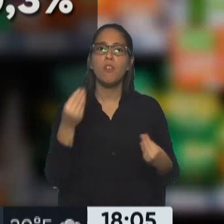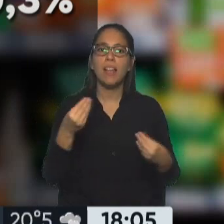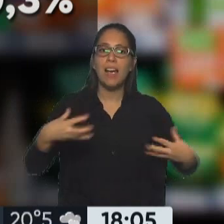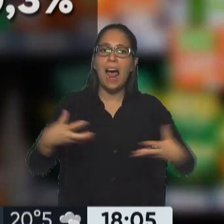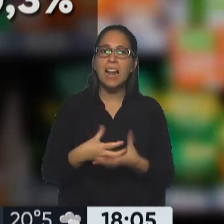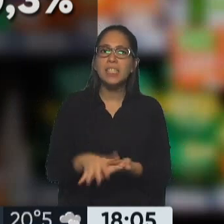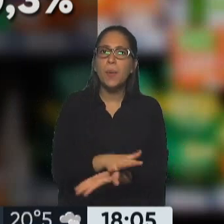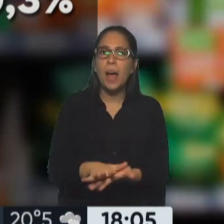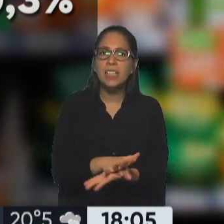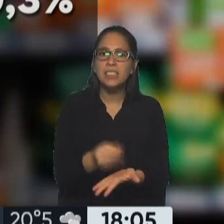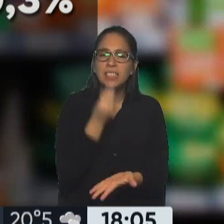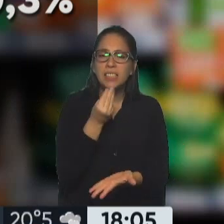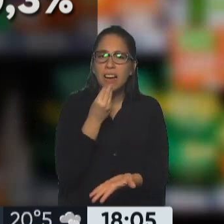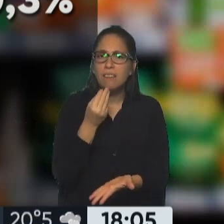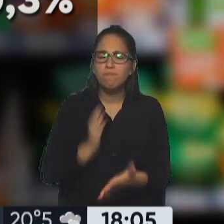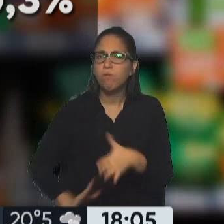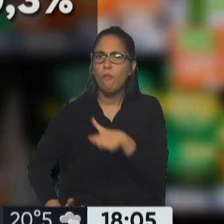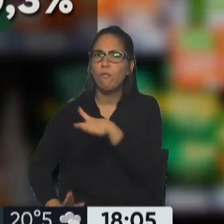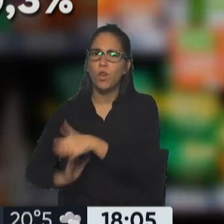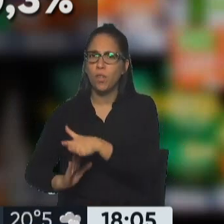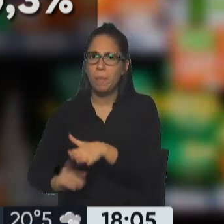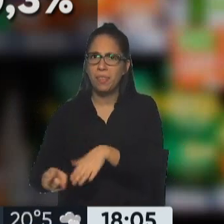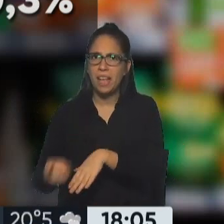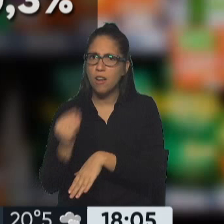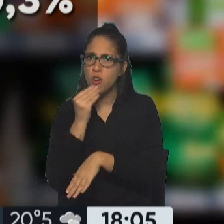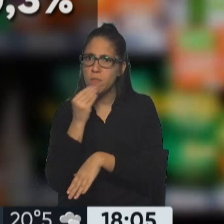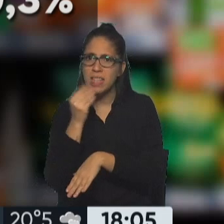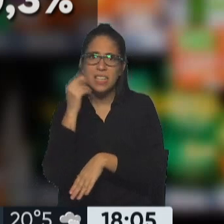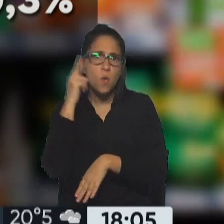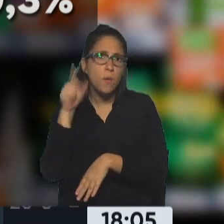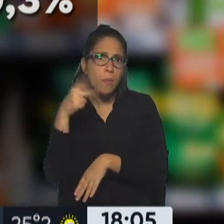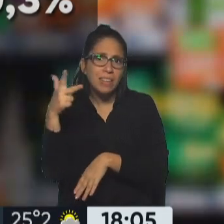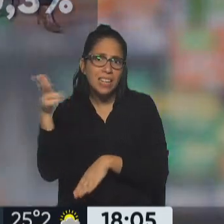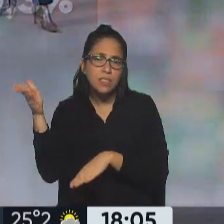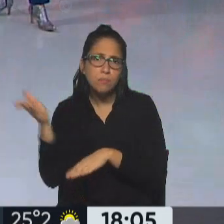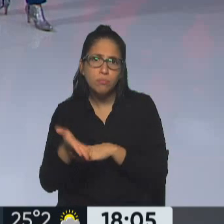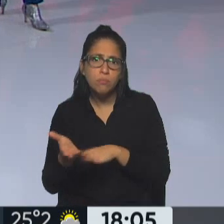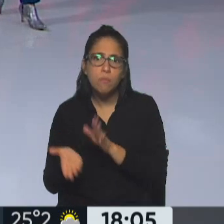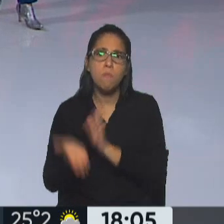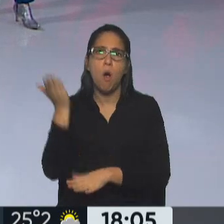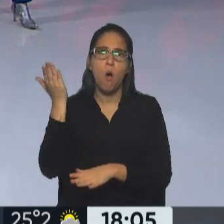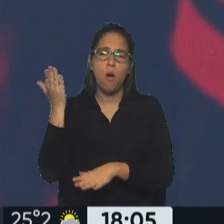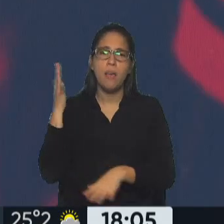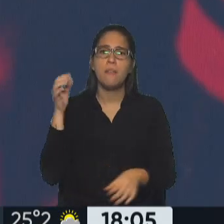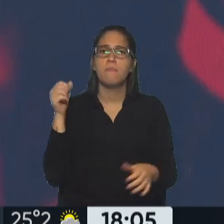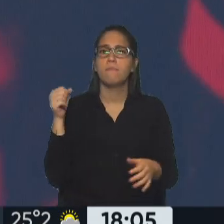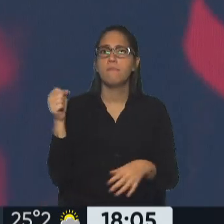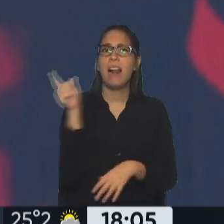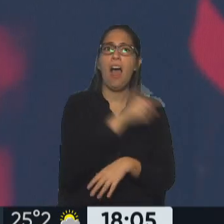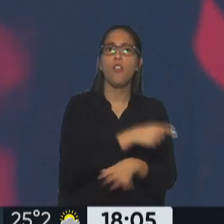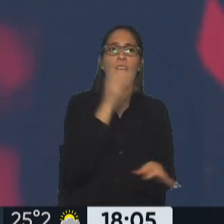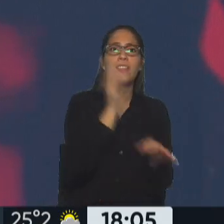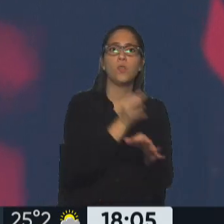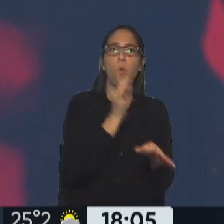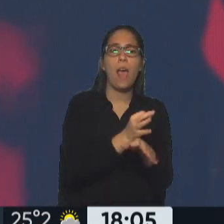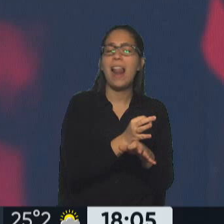canasta mucho mayor que educación. Entonces, si aumenta el 9,3, te lleva para arriba. La canasta no impacta en todos los hogares, la canasta educativa no impacta